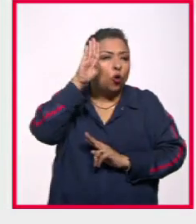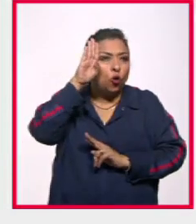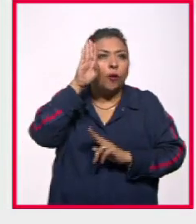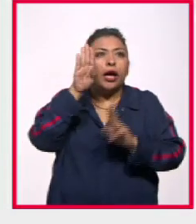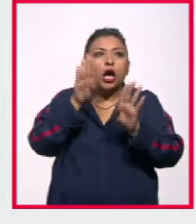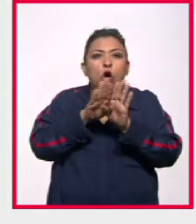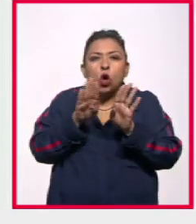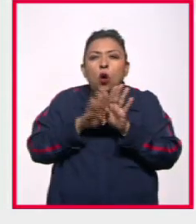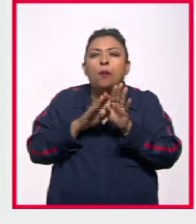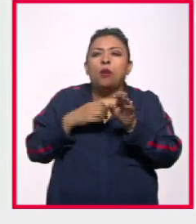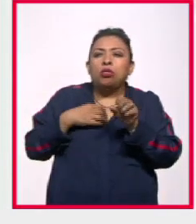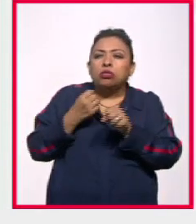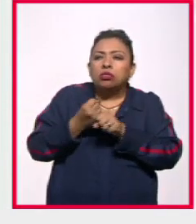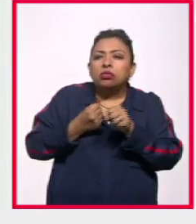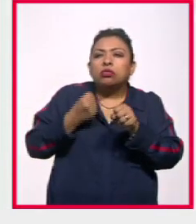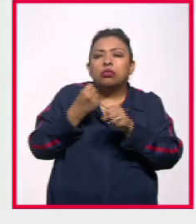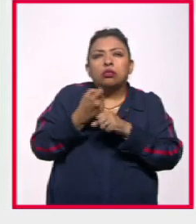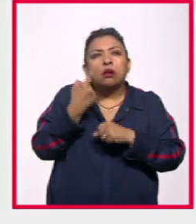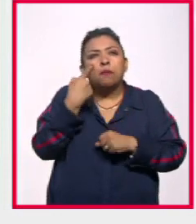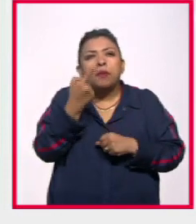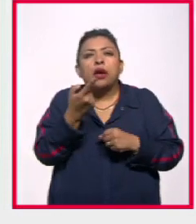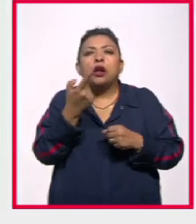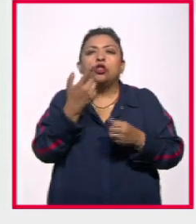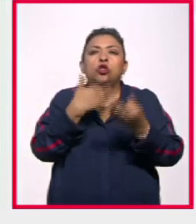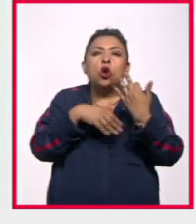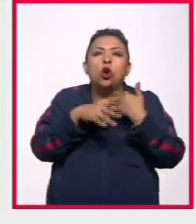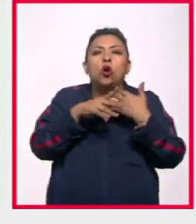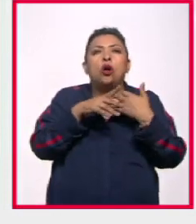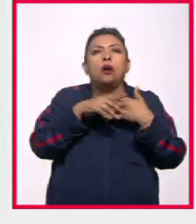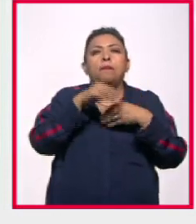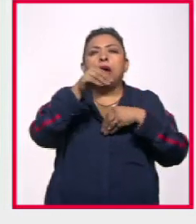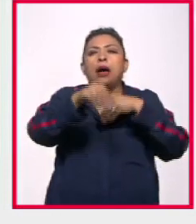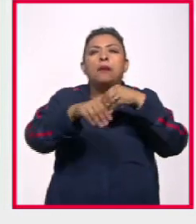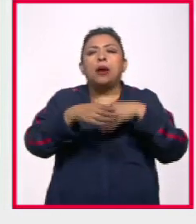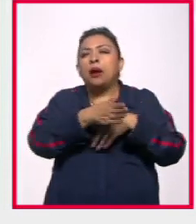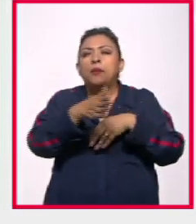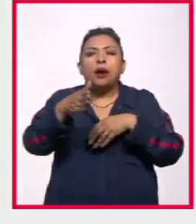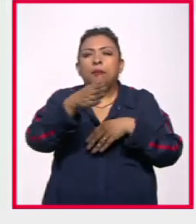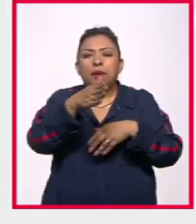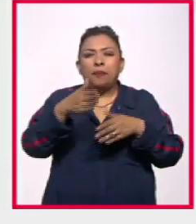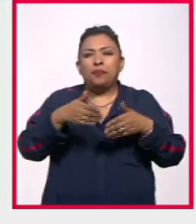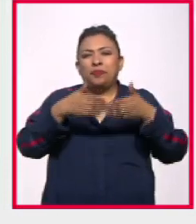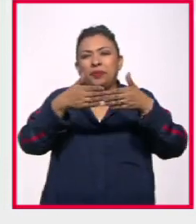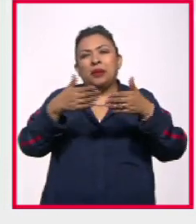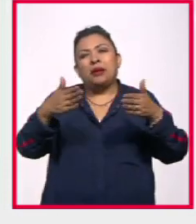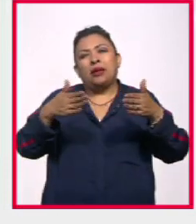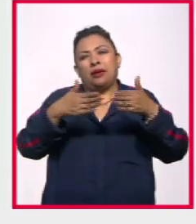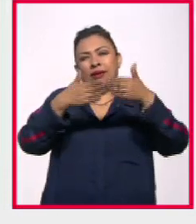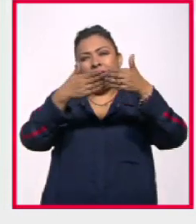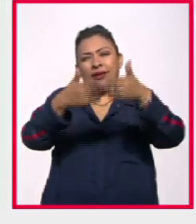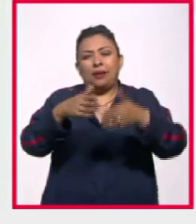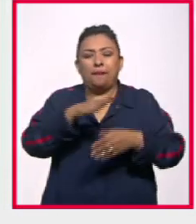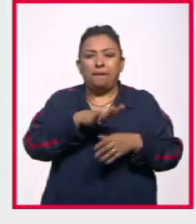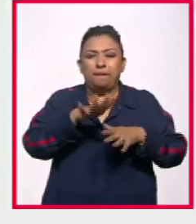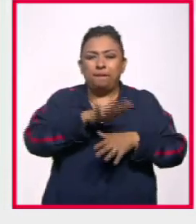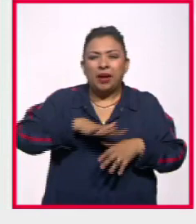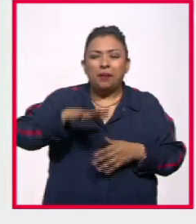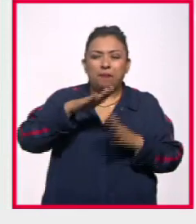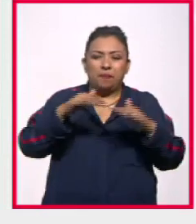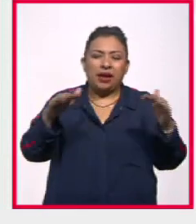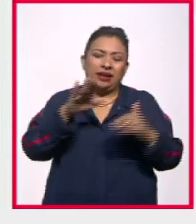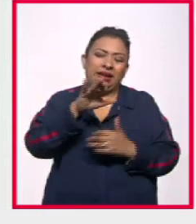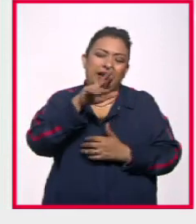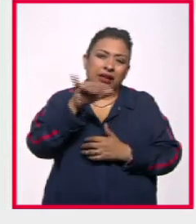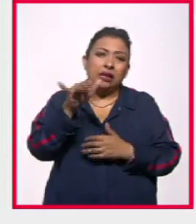van ensayando todas estas travesías por el Mar Caribe de desembarcos de guerrilleros, cómo van